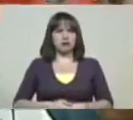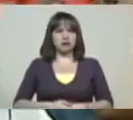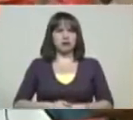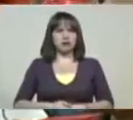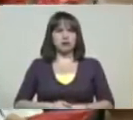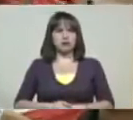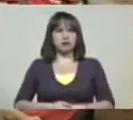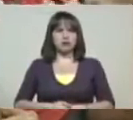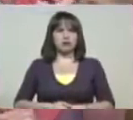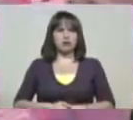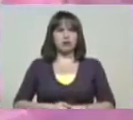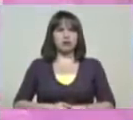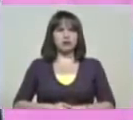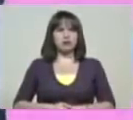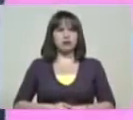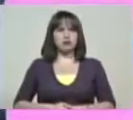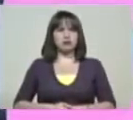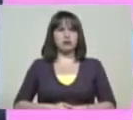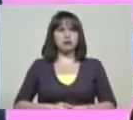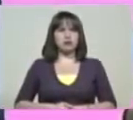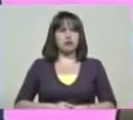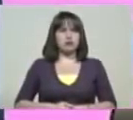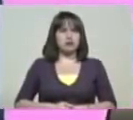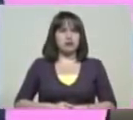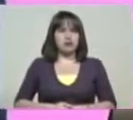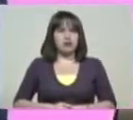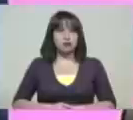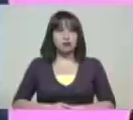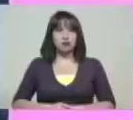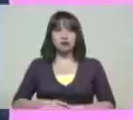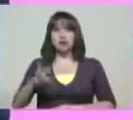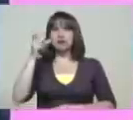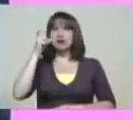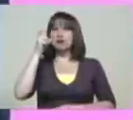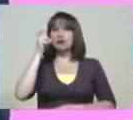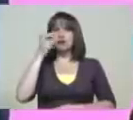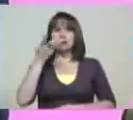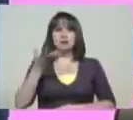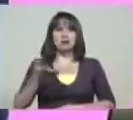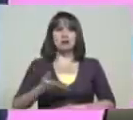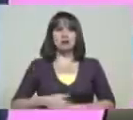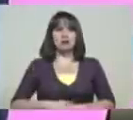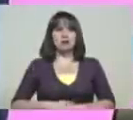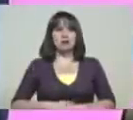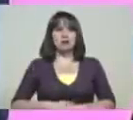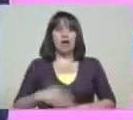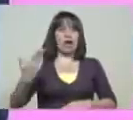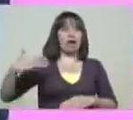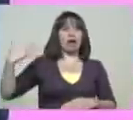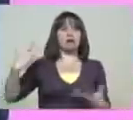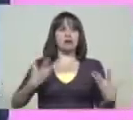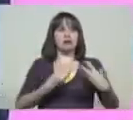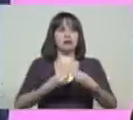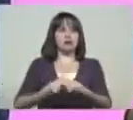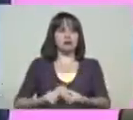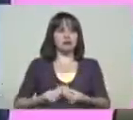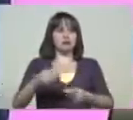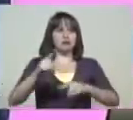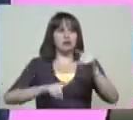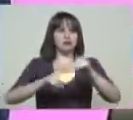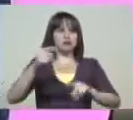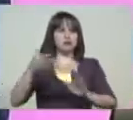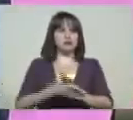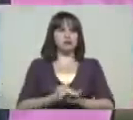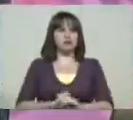aquel debate que tuvimos si seguíamos siendo marxistas, leninistas o no, ¿de acuerdo? Había compañeros que decían que teníamos que seguir